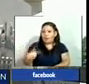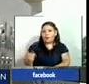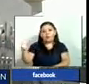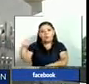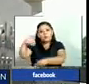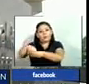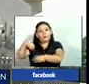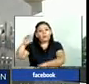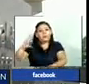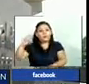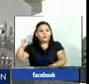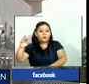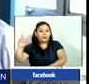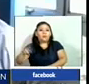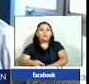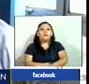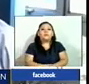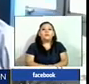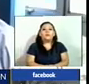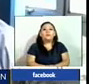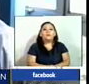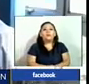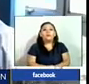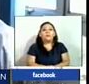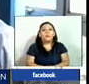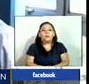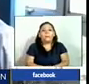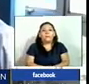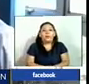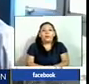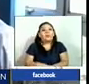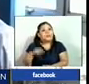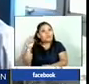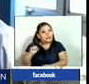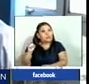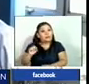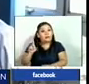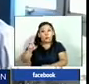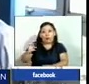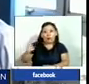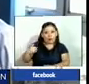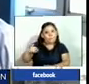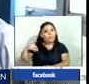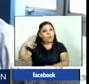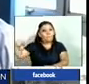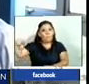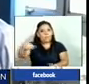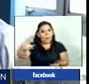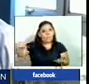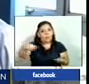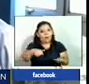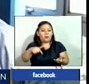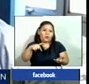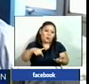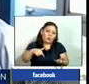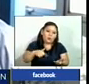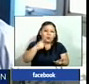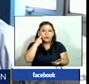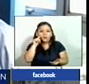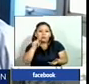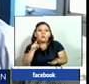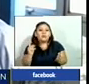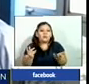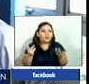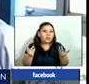Banco Central de Reservas de El Salvador Si registramos menos remesas que el año pasado pero si vemos que hay una